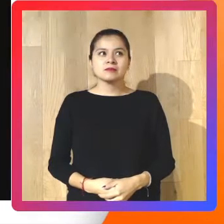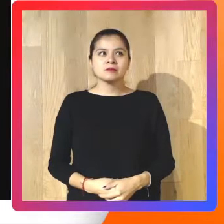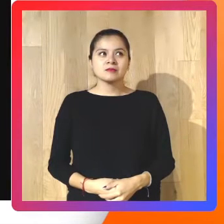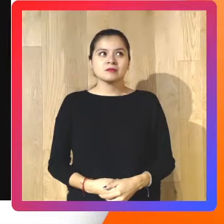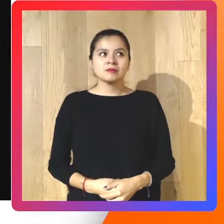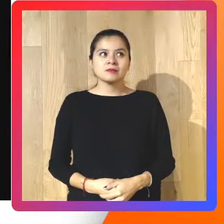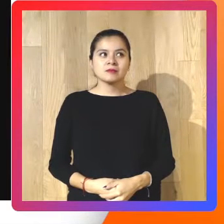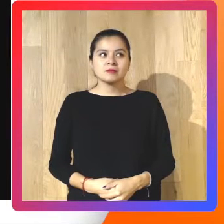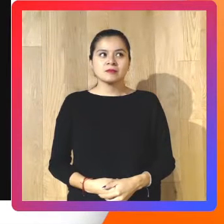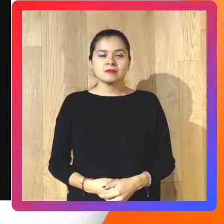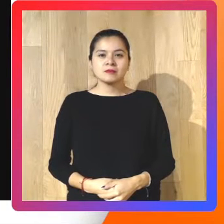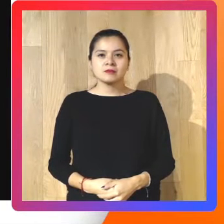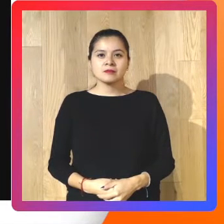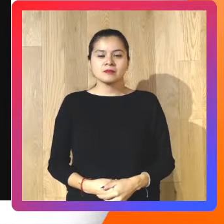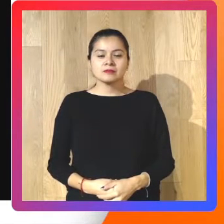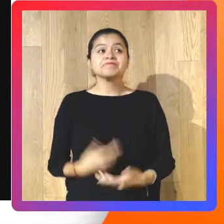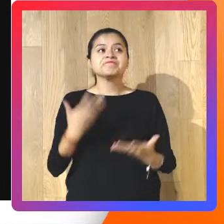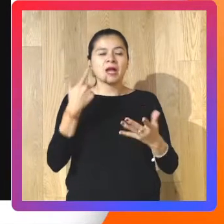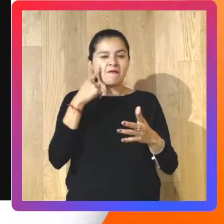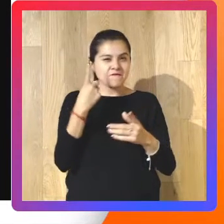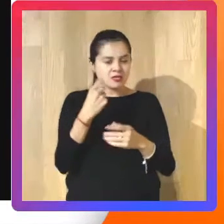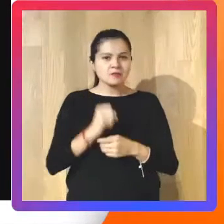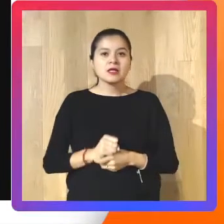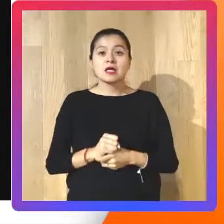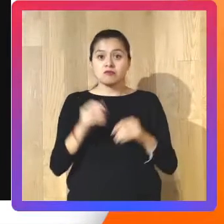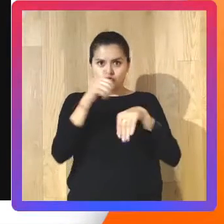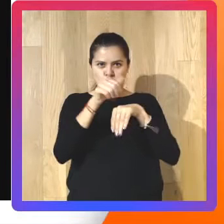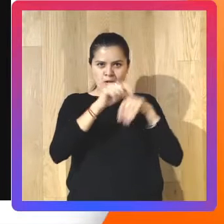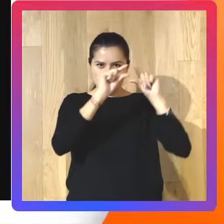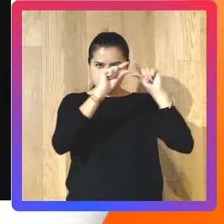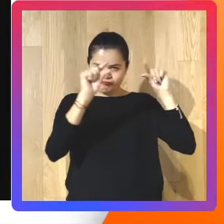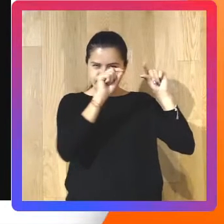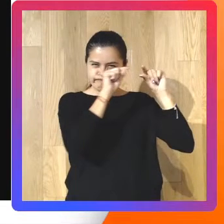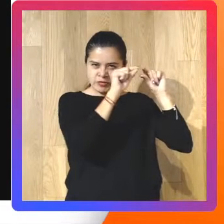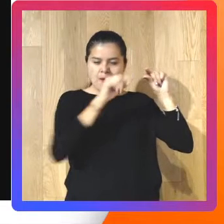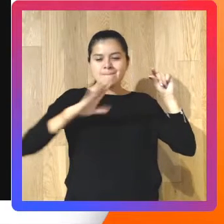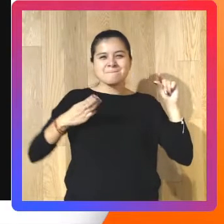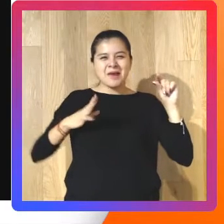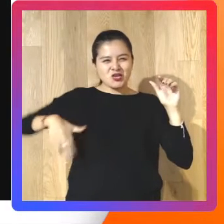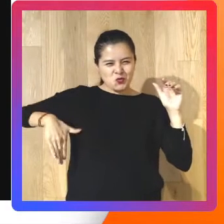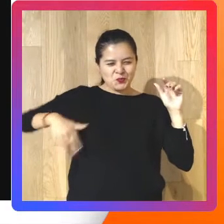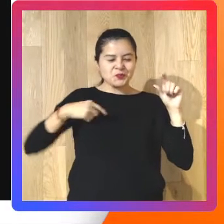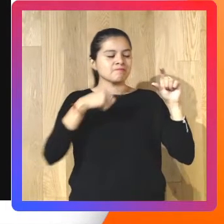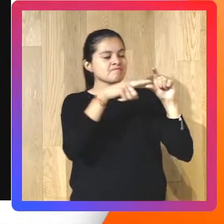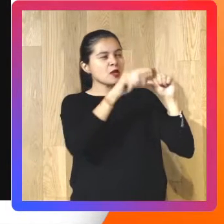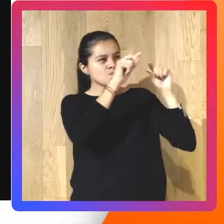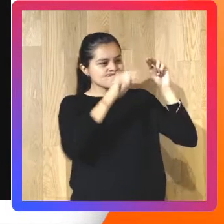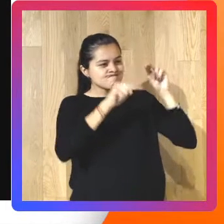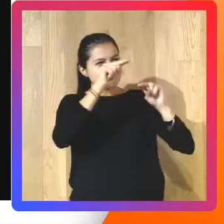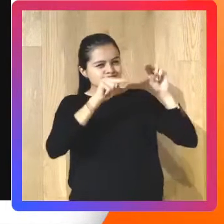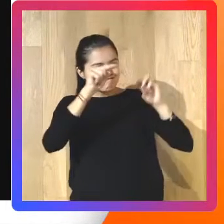¿le dan la siguiente, por favor? A ver, este es el dato. Estos son datos de mayo. Hicimos esta escala del trabajo